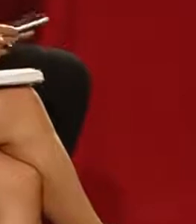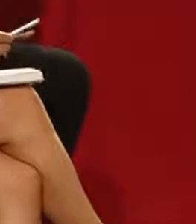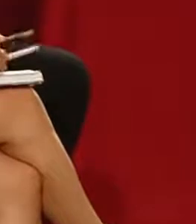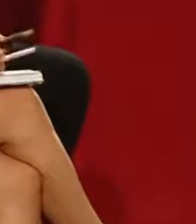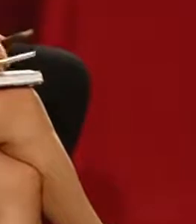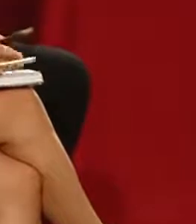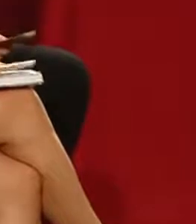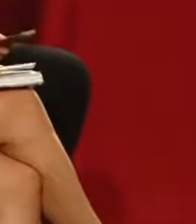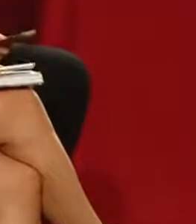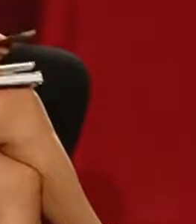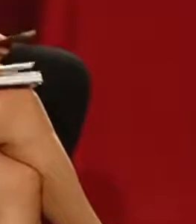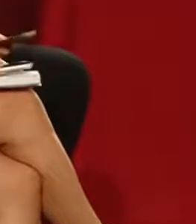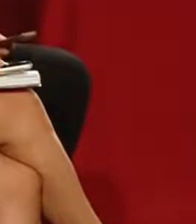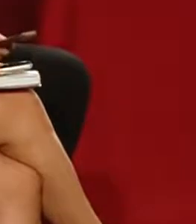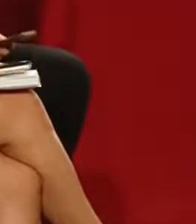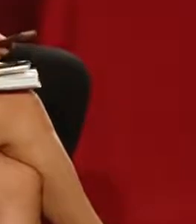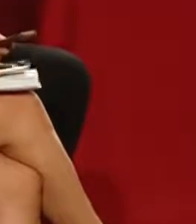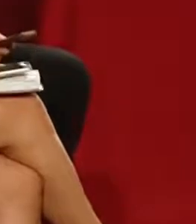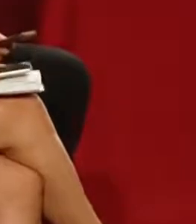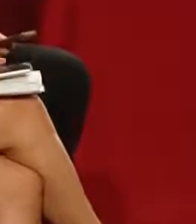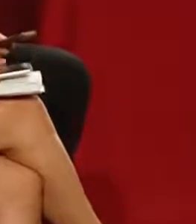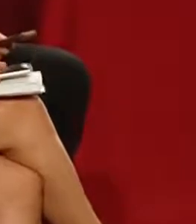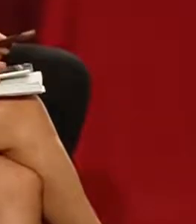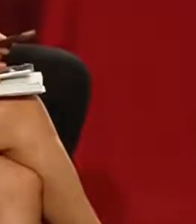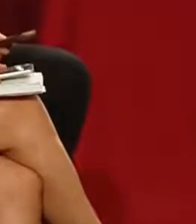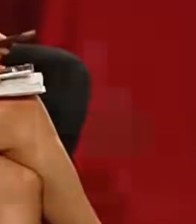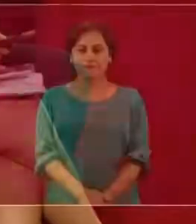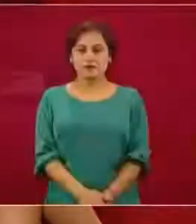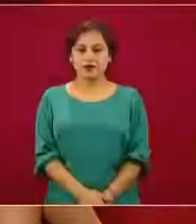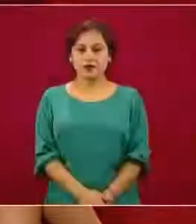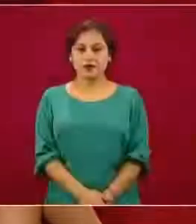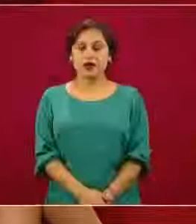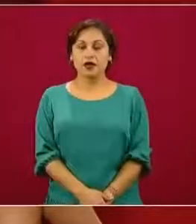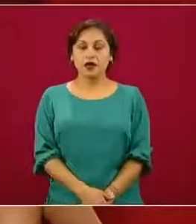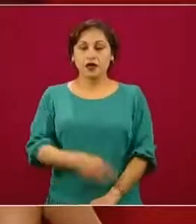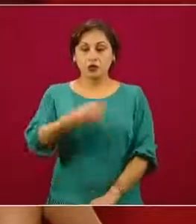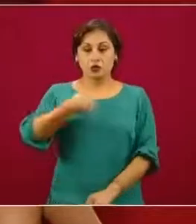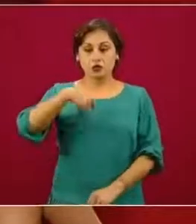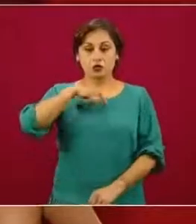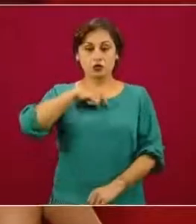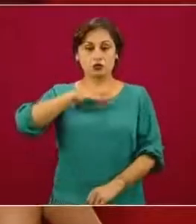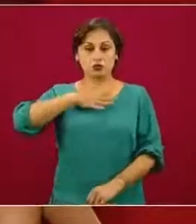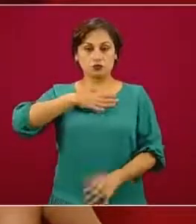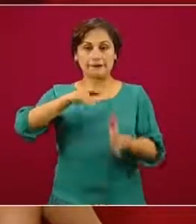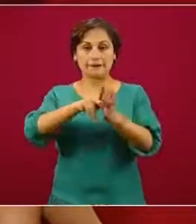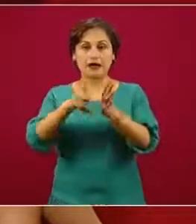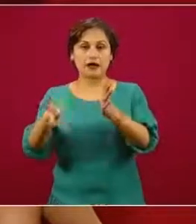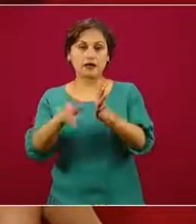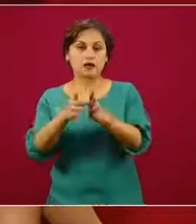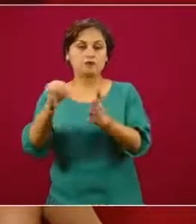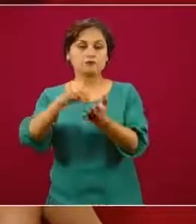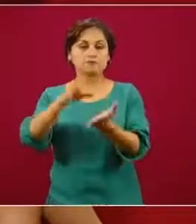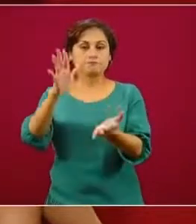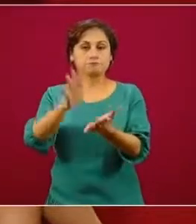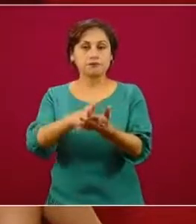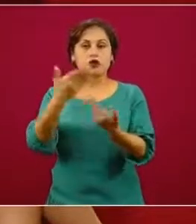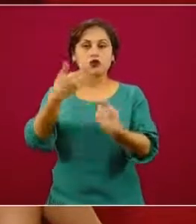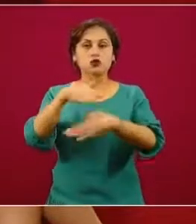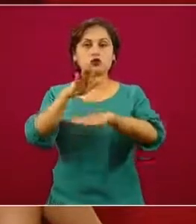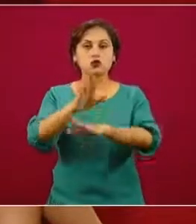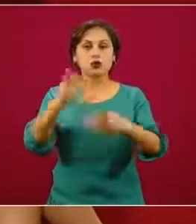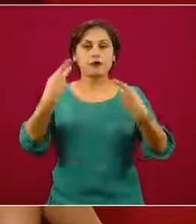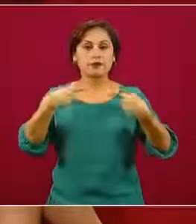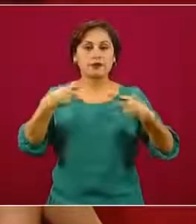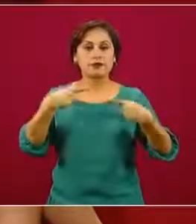cosas. Y doctor Gatell, nosotros publicamos hoy un reportaje sobre los servidores públicos que están en